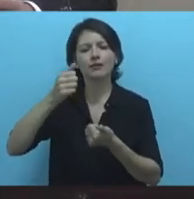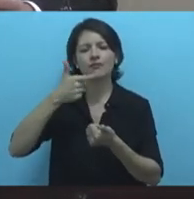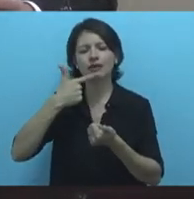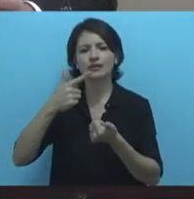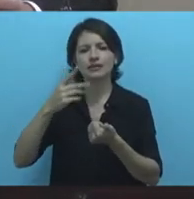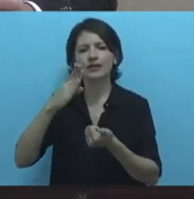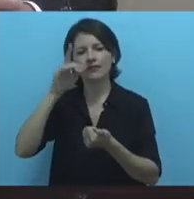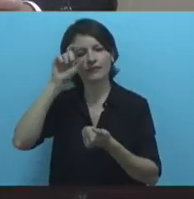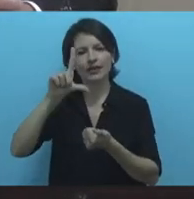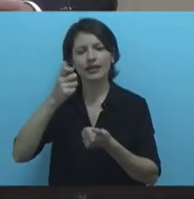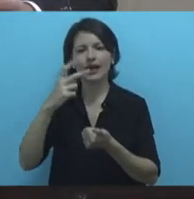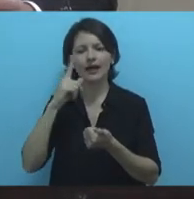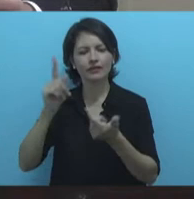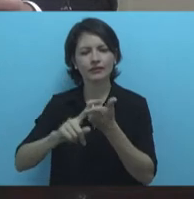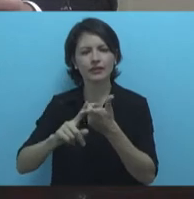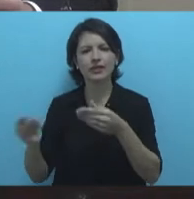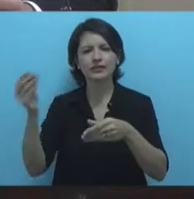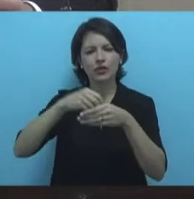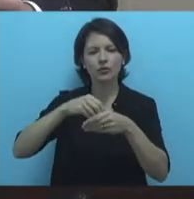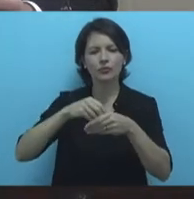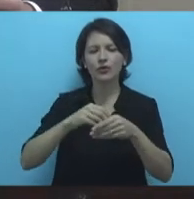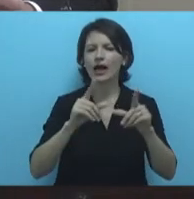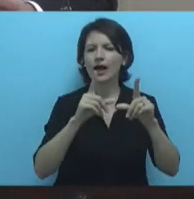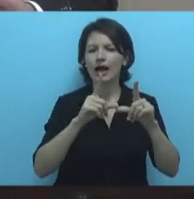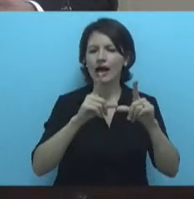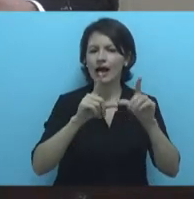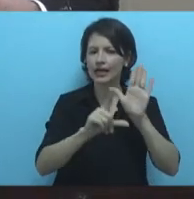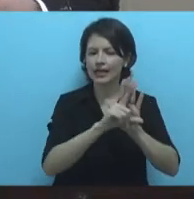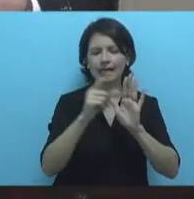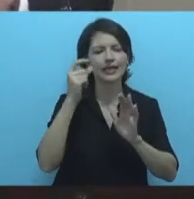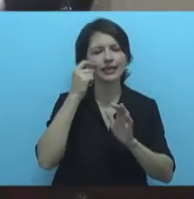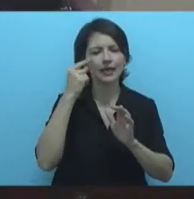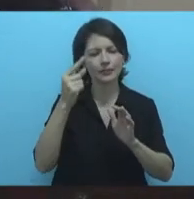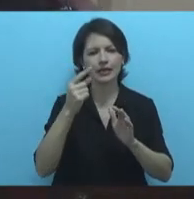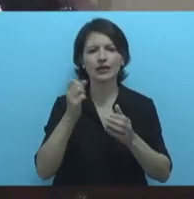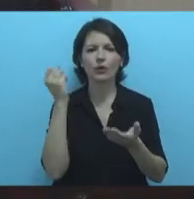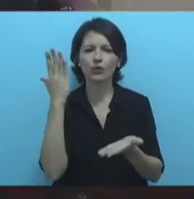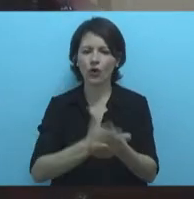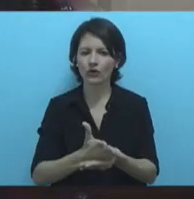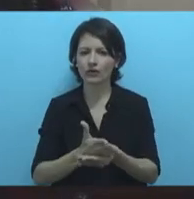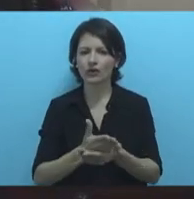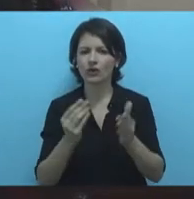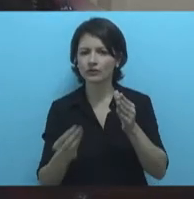138 bis a la ley número 10 mil 703 código de faltas